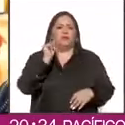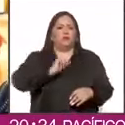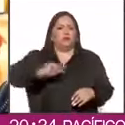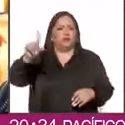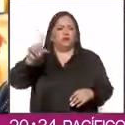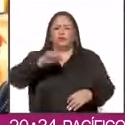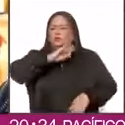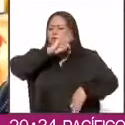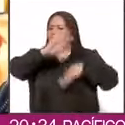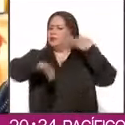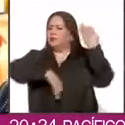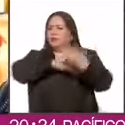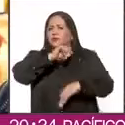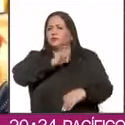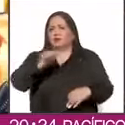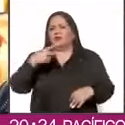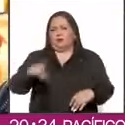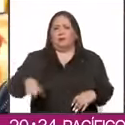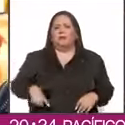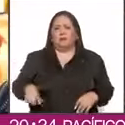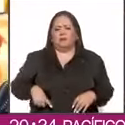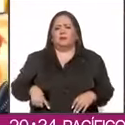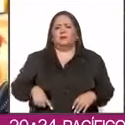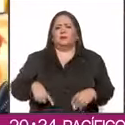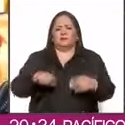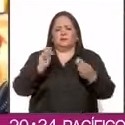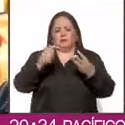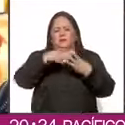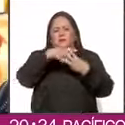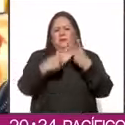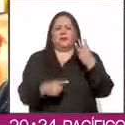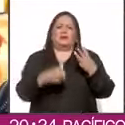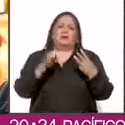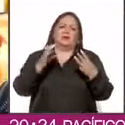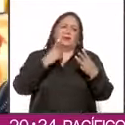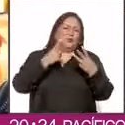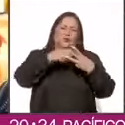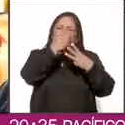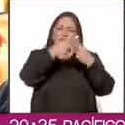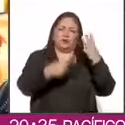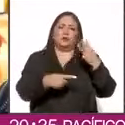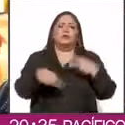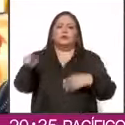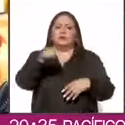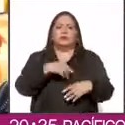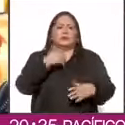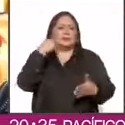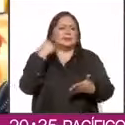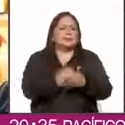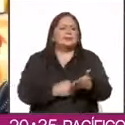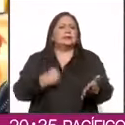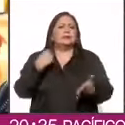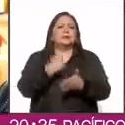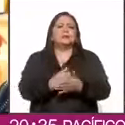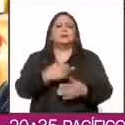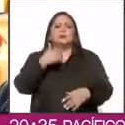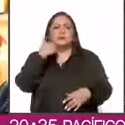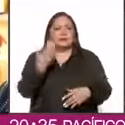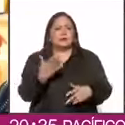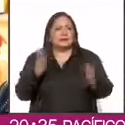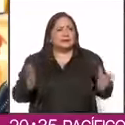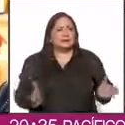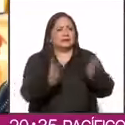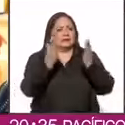funcionarios de todas las dependencias de los tres órdenes de gobierno están empeñados en poner de pie